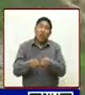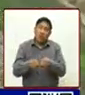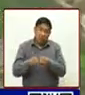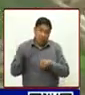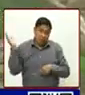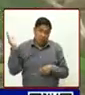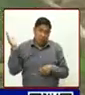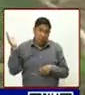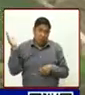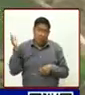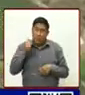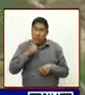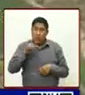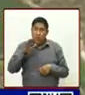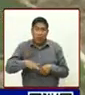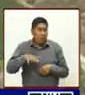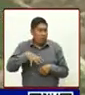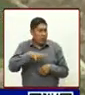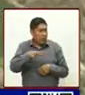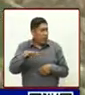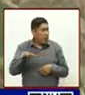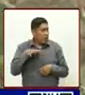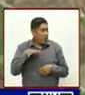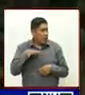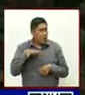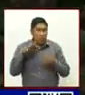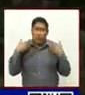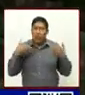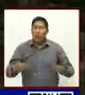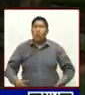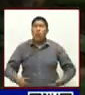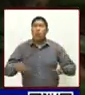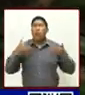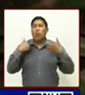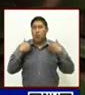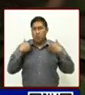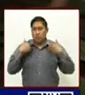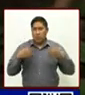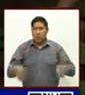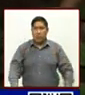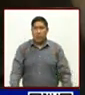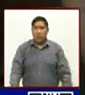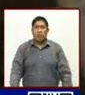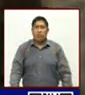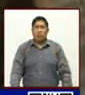de la niña y que por aquí ya estaba, ¿no?, el cuerpo.